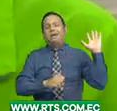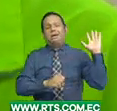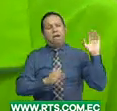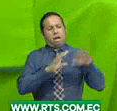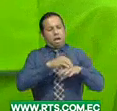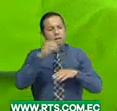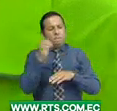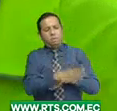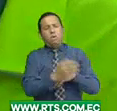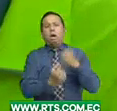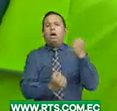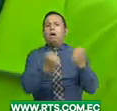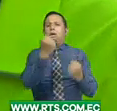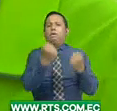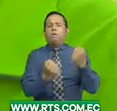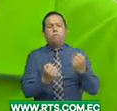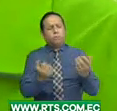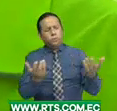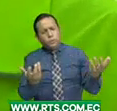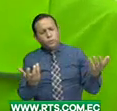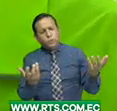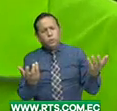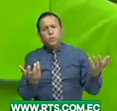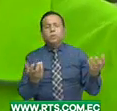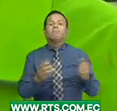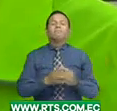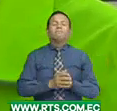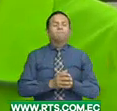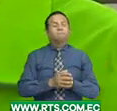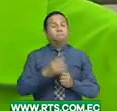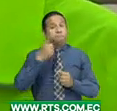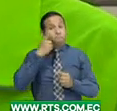sido descargada, tenemos en ese caso un vehículo pequeño